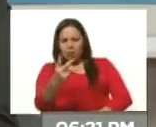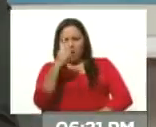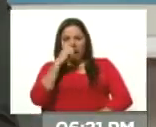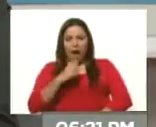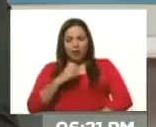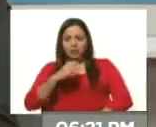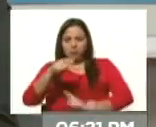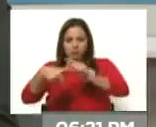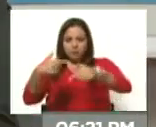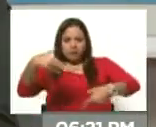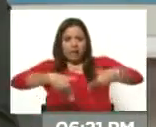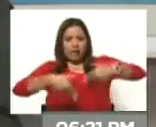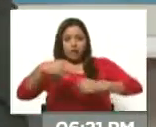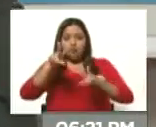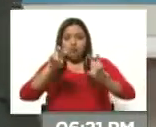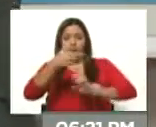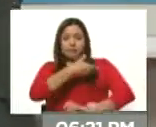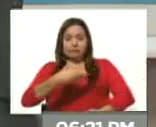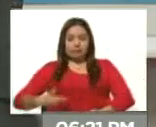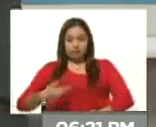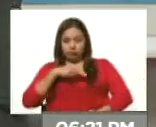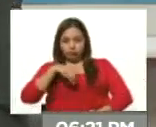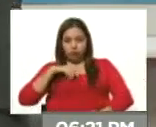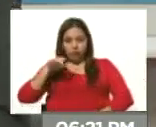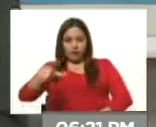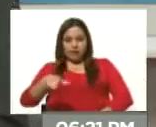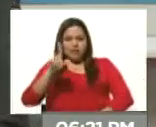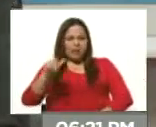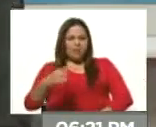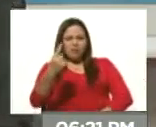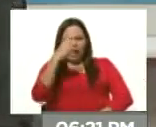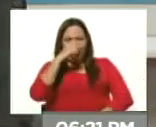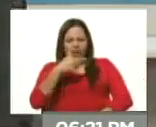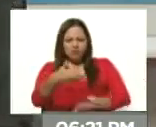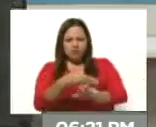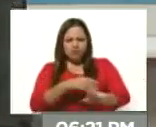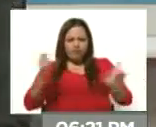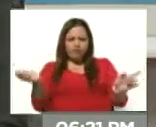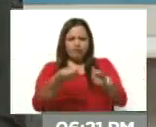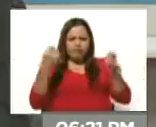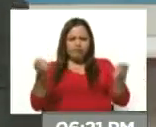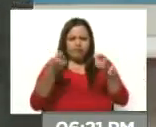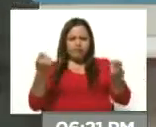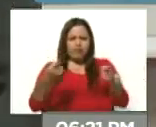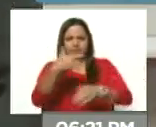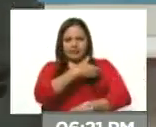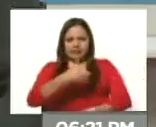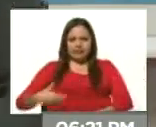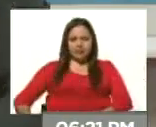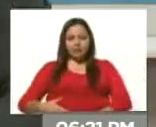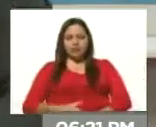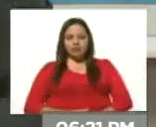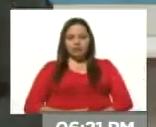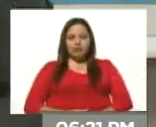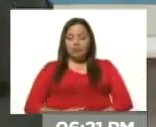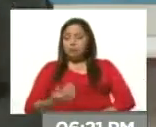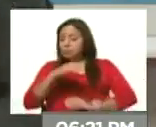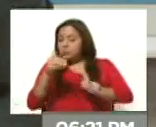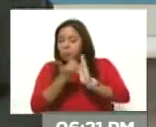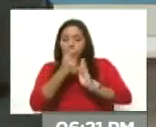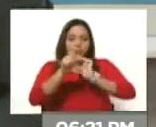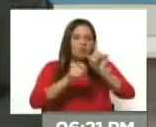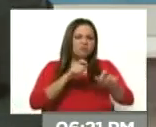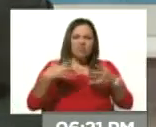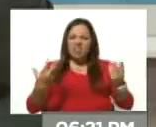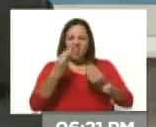presidente de nuestro país y un año para el inicio de la campaña presidencial y lo que todos se preguntan es qué está pasando en venezuela